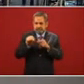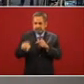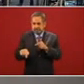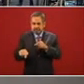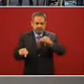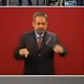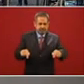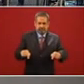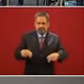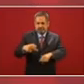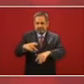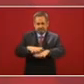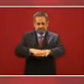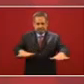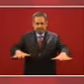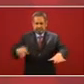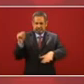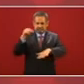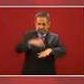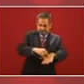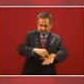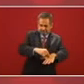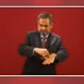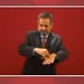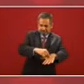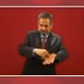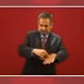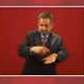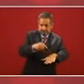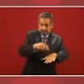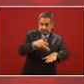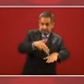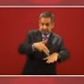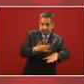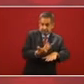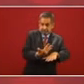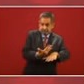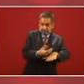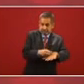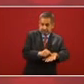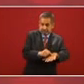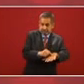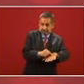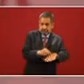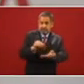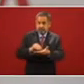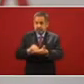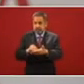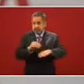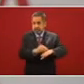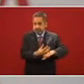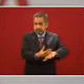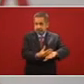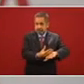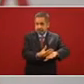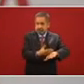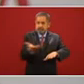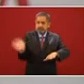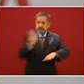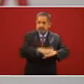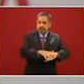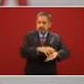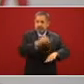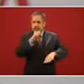superficies físicas y permanecer varias horas en esas superficies o en la mano.